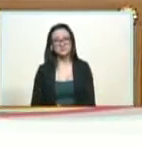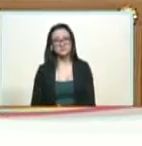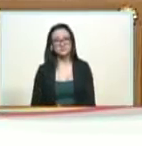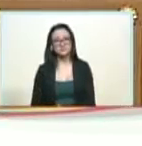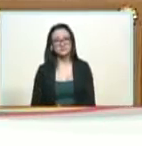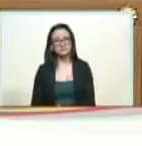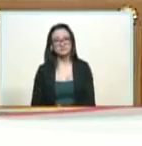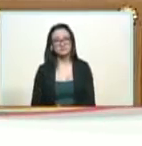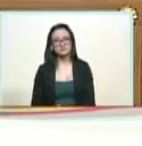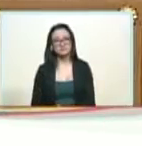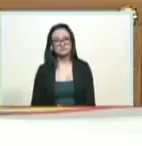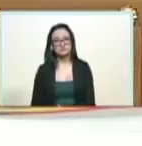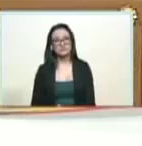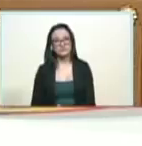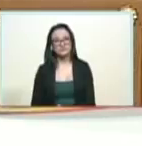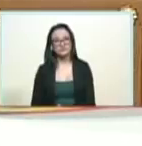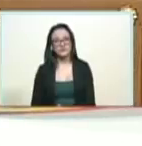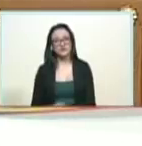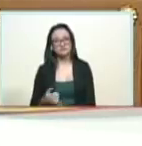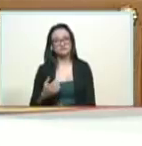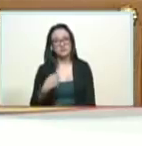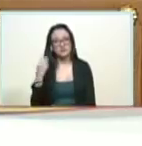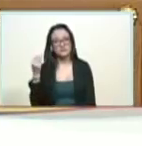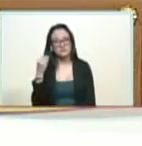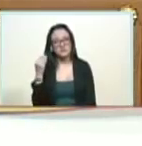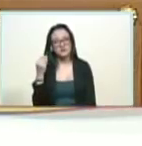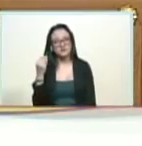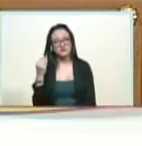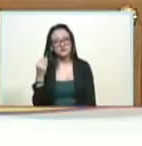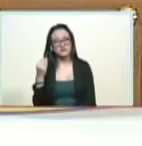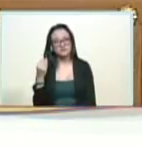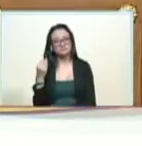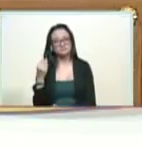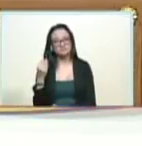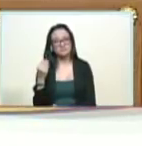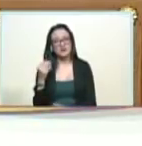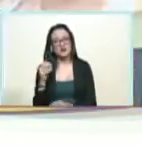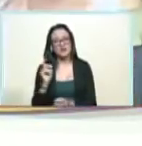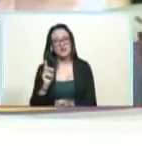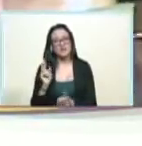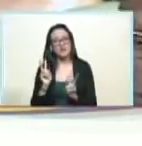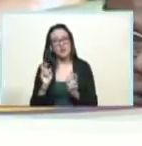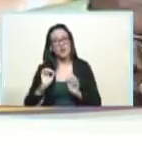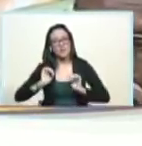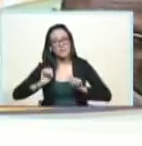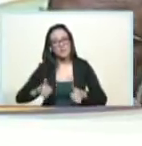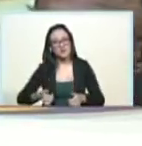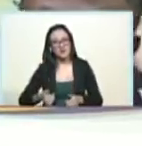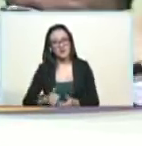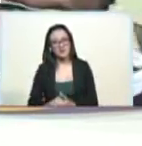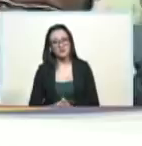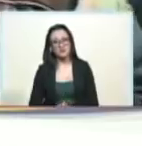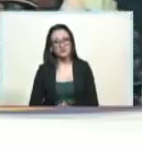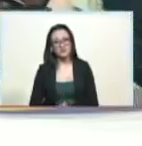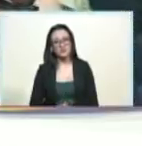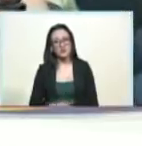Y me convencí de la necesidad de un nuevo comienzo de la revolución bolivariana. De hacer de nuevo